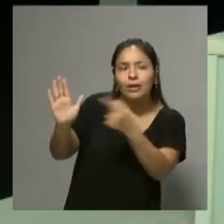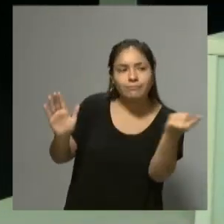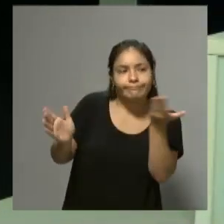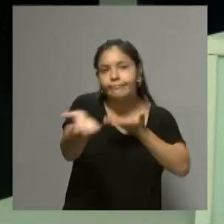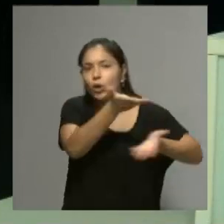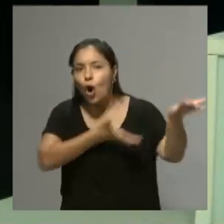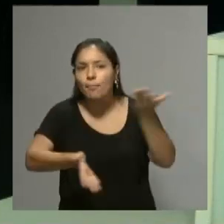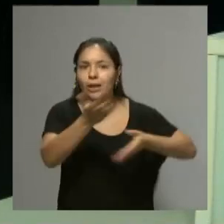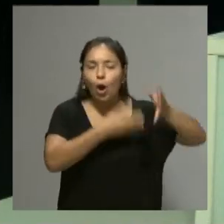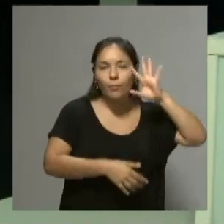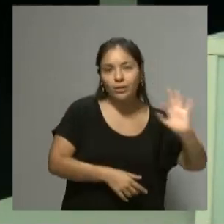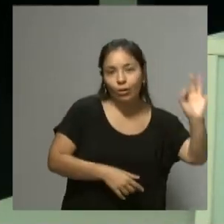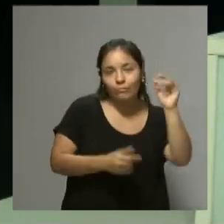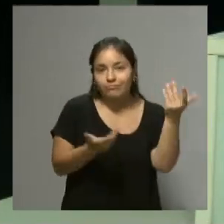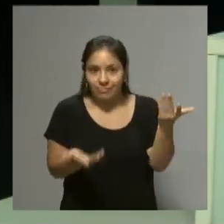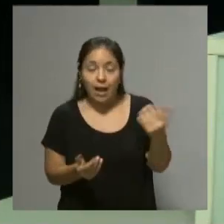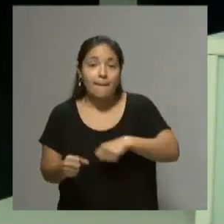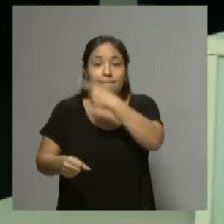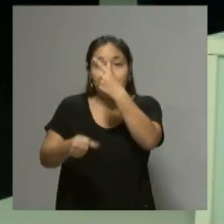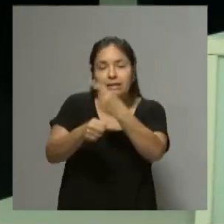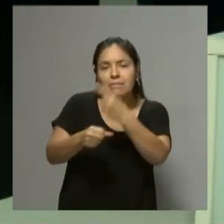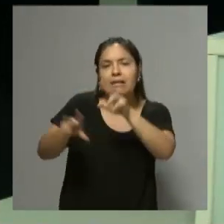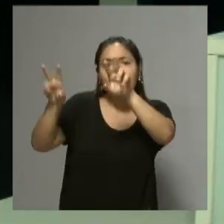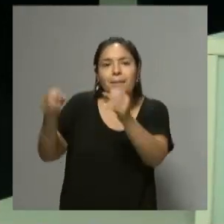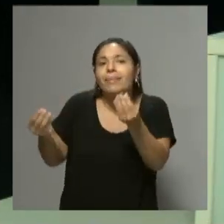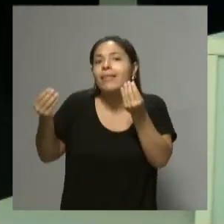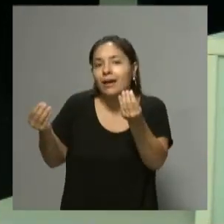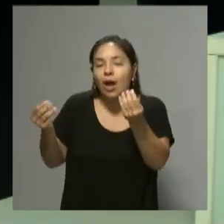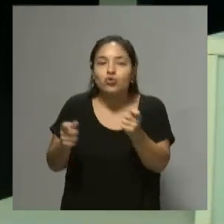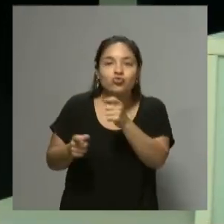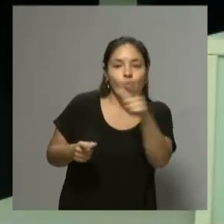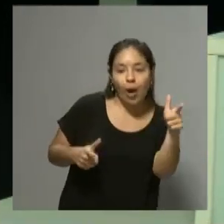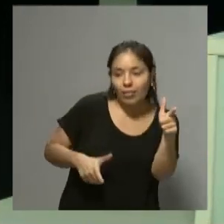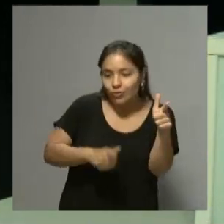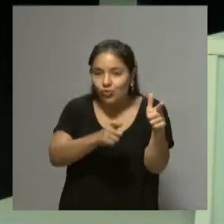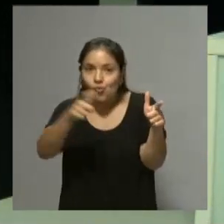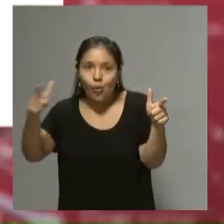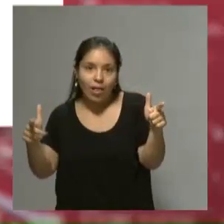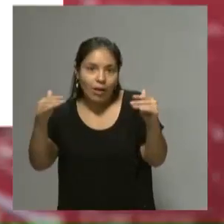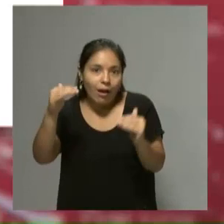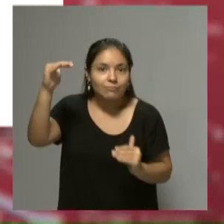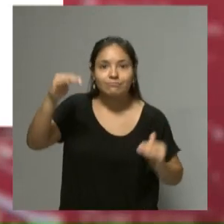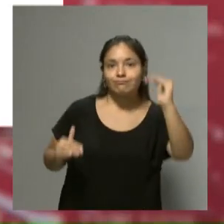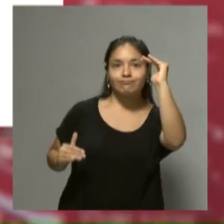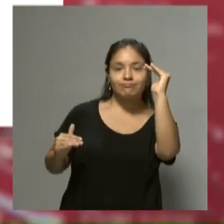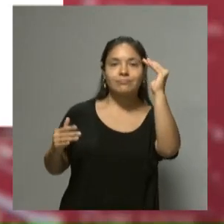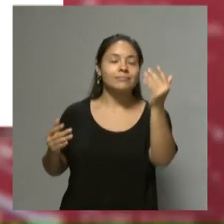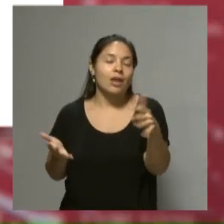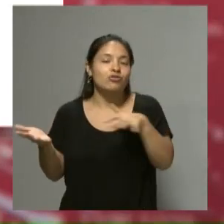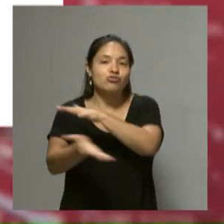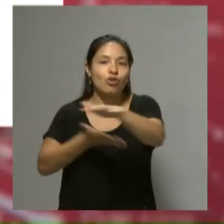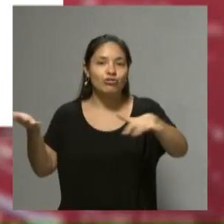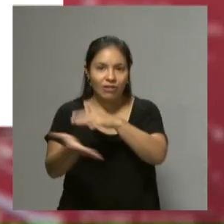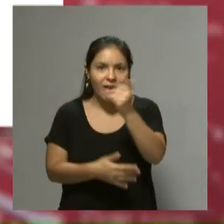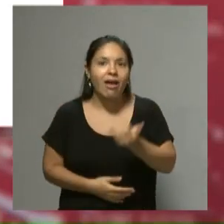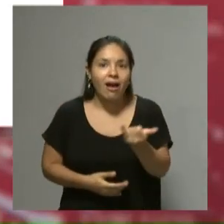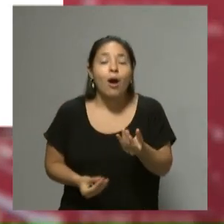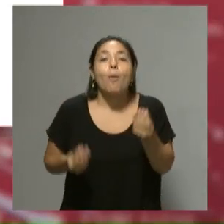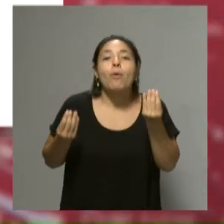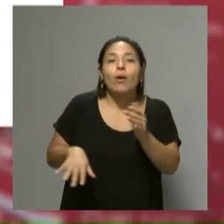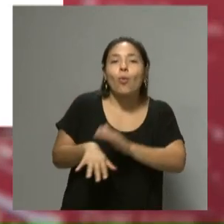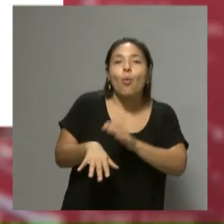Vamos a ir al primero, que habla de la brecha salarial, la brecha en la estructura social, dice este tuit, se sustenta en la asignación de